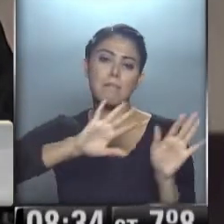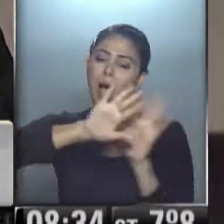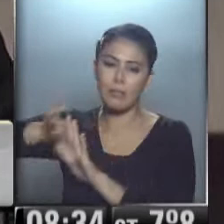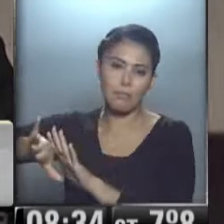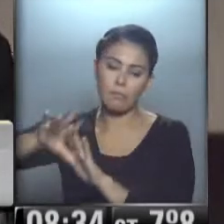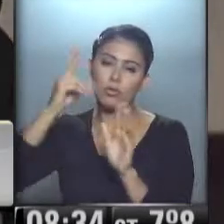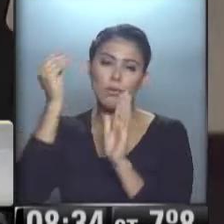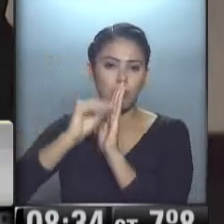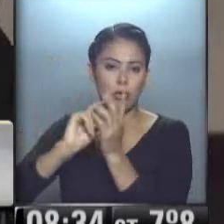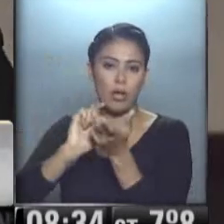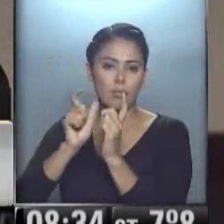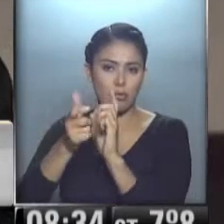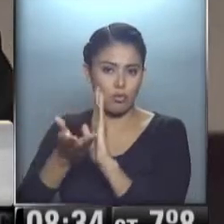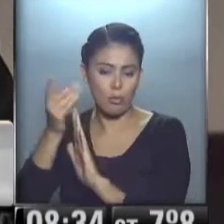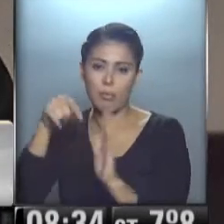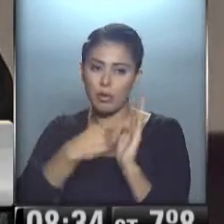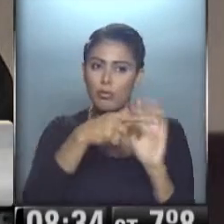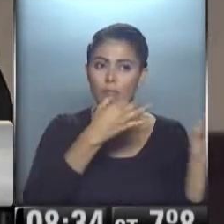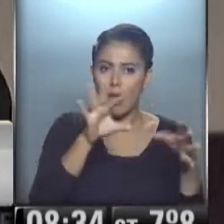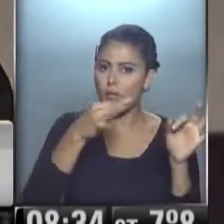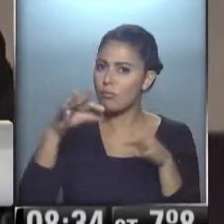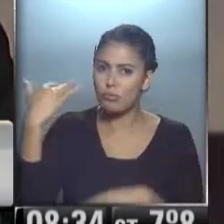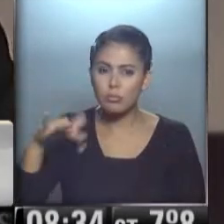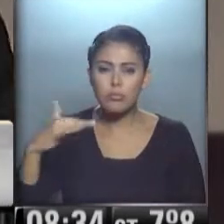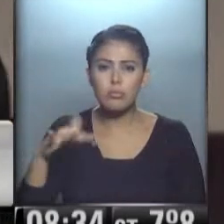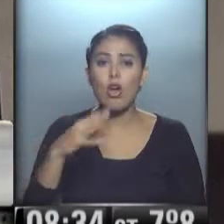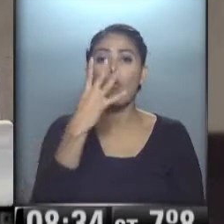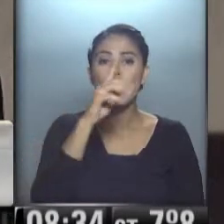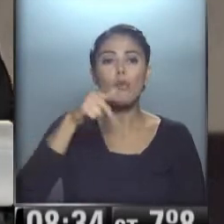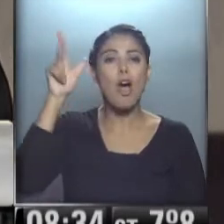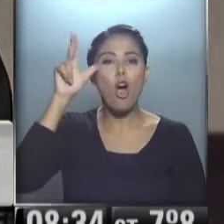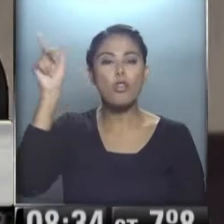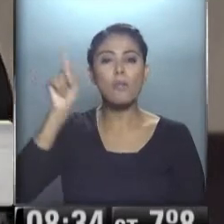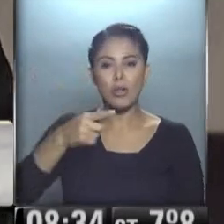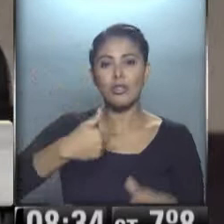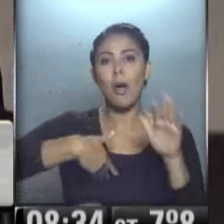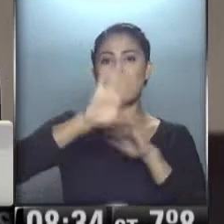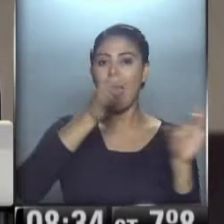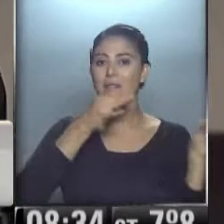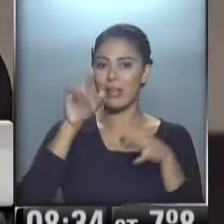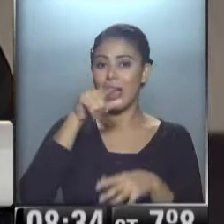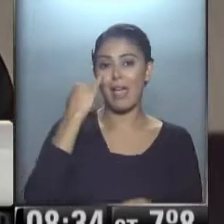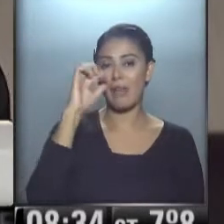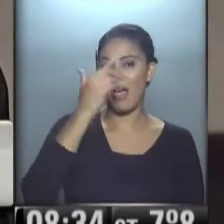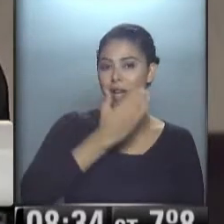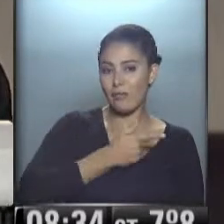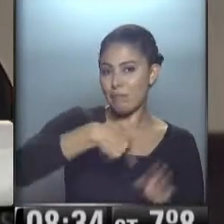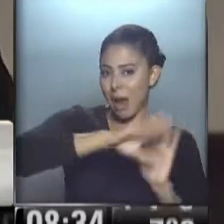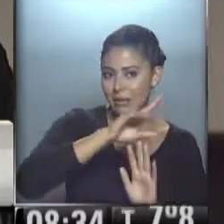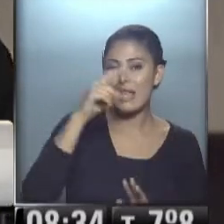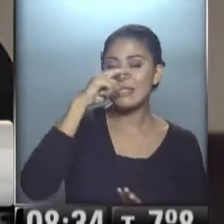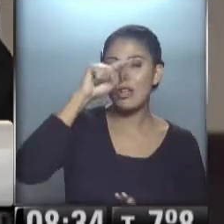una actualización permanente en este aumento en 48 por ciento como decíamos y pp la que más aumenta con el